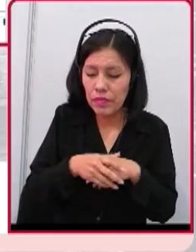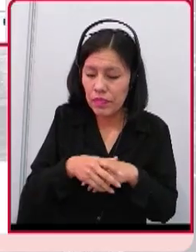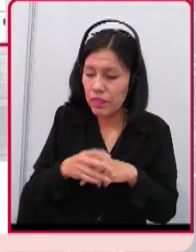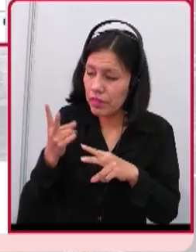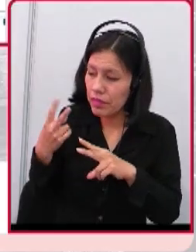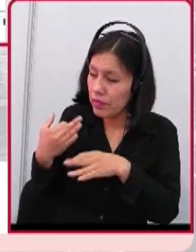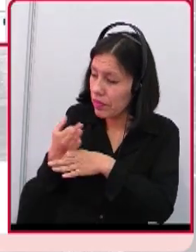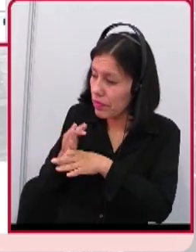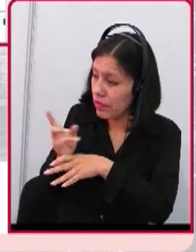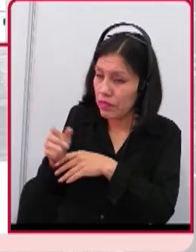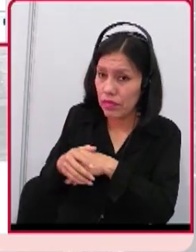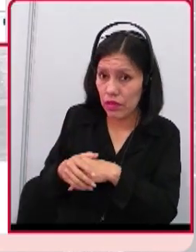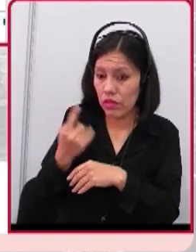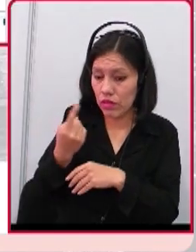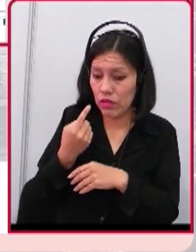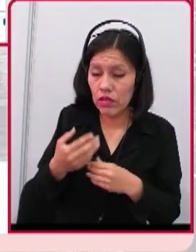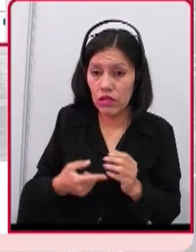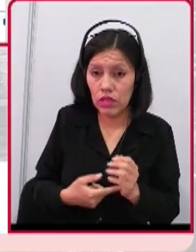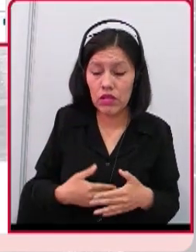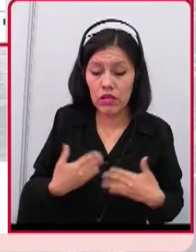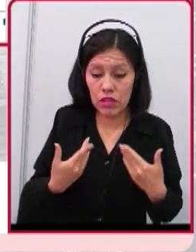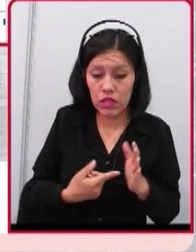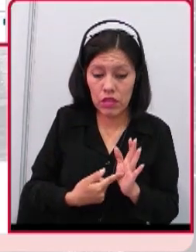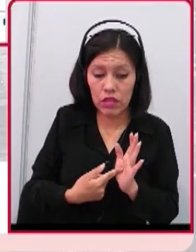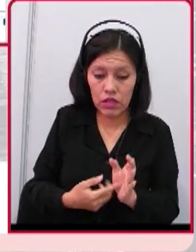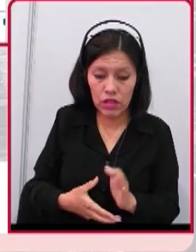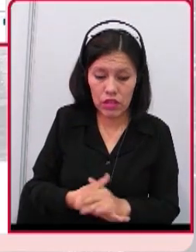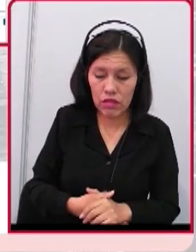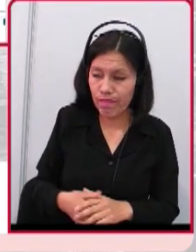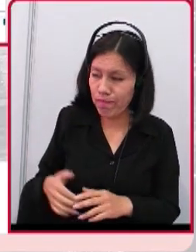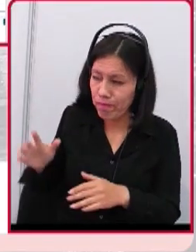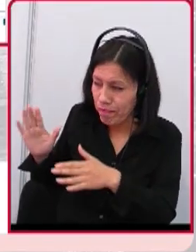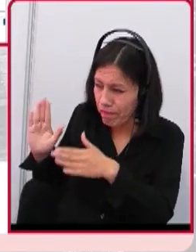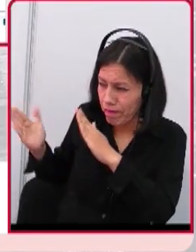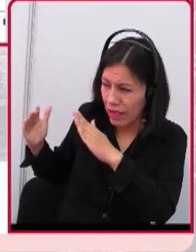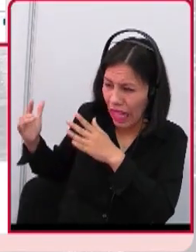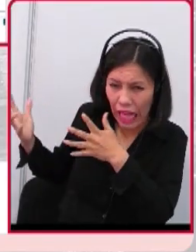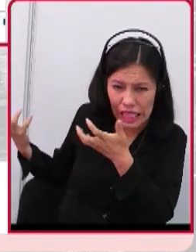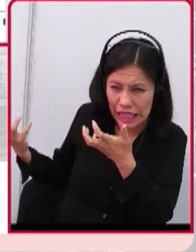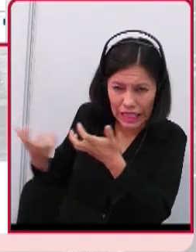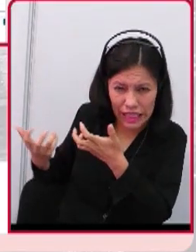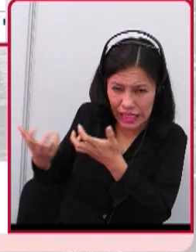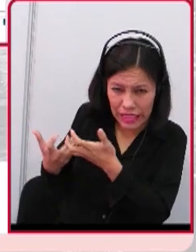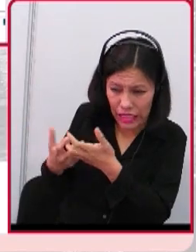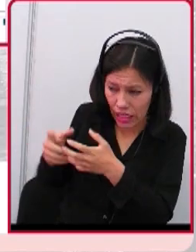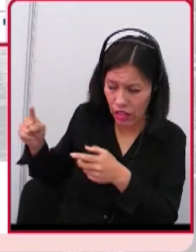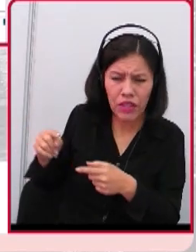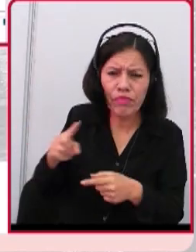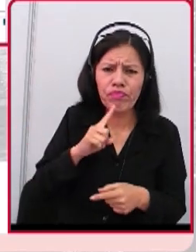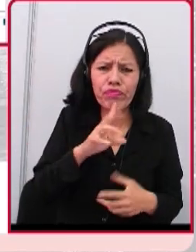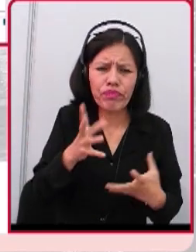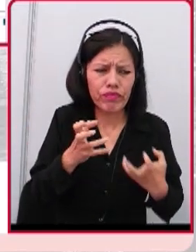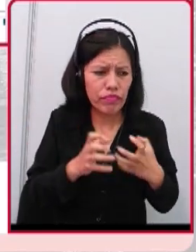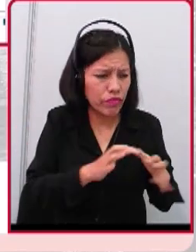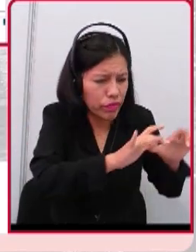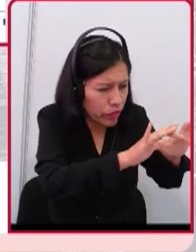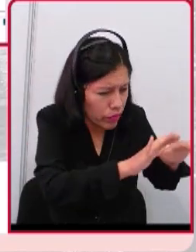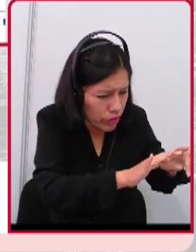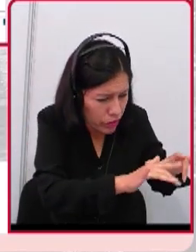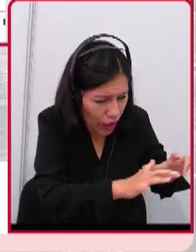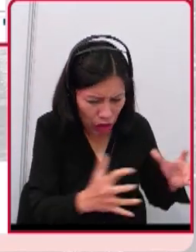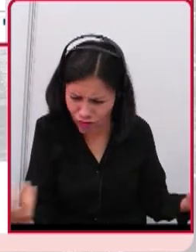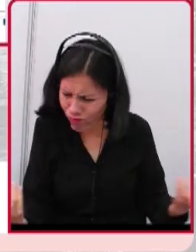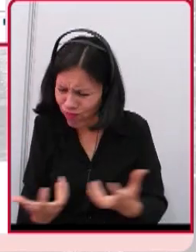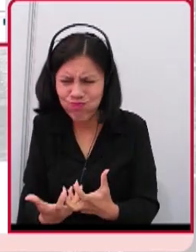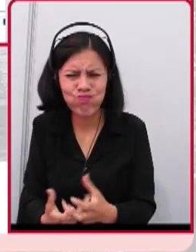litologías, llega a reproducirlas no de manera exacta, porque la idea no es que la simulación me reproduzca con exactitud